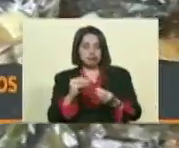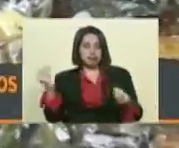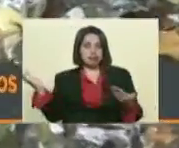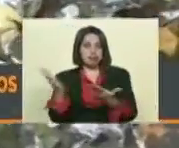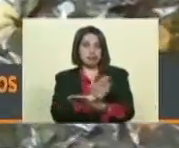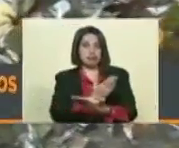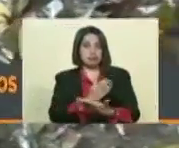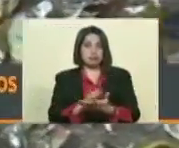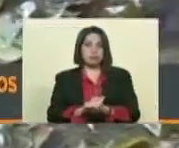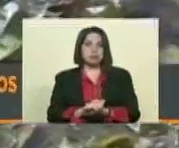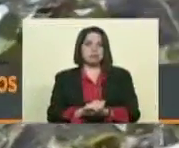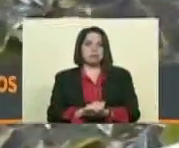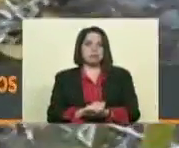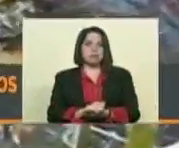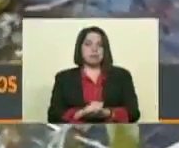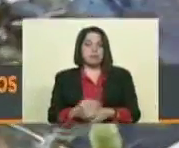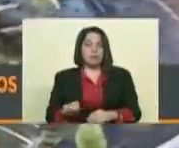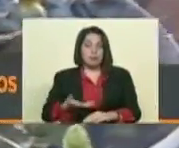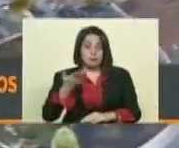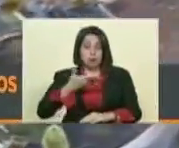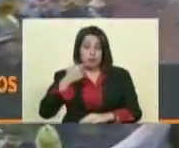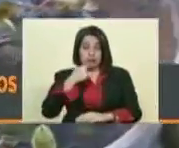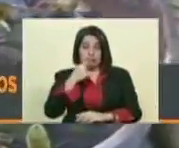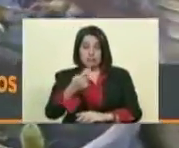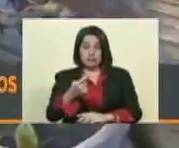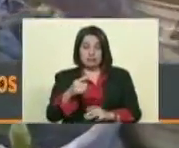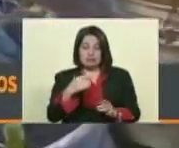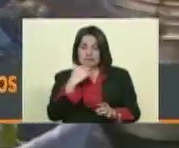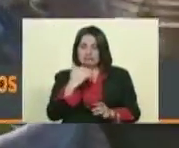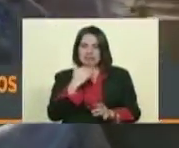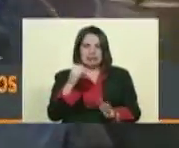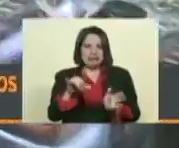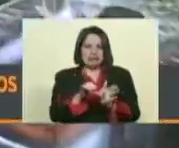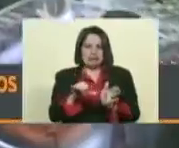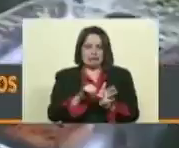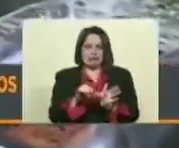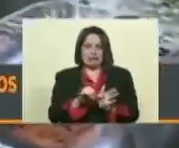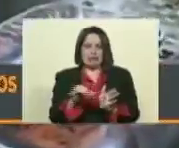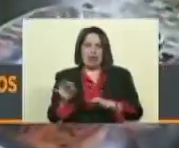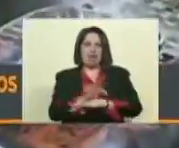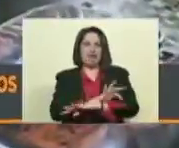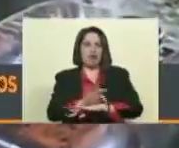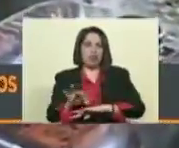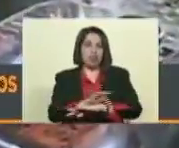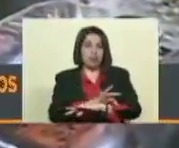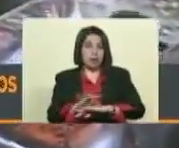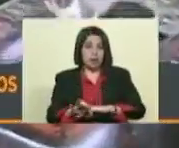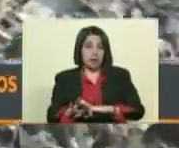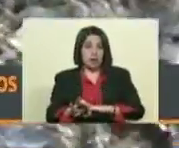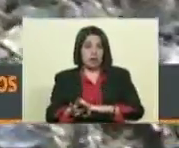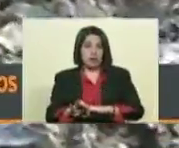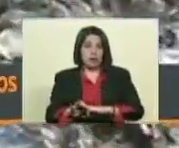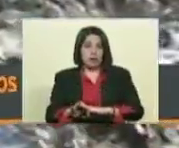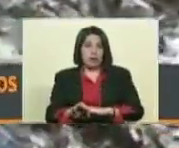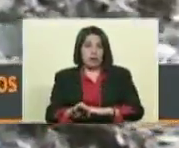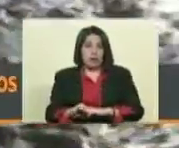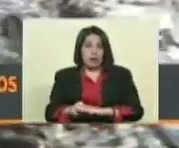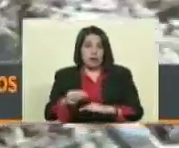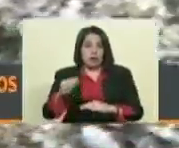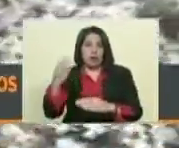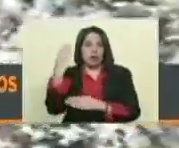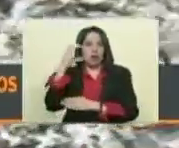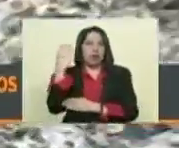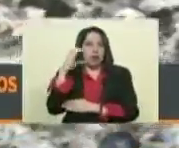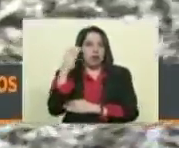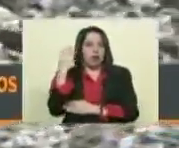que estos cultivos se encuentran a escasos metros de la línea fronteriza con la República de Colombia.